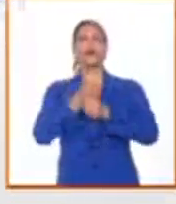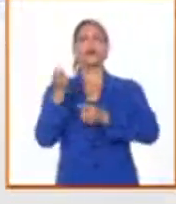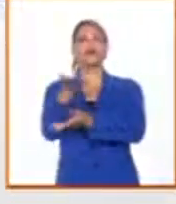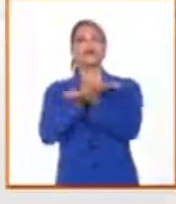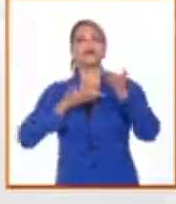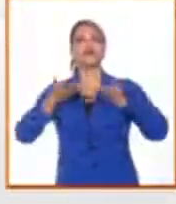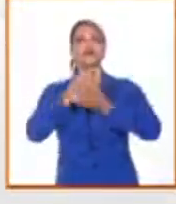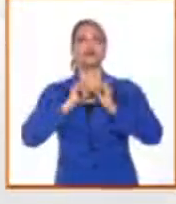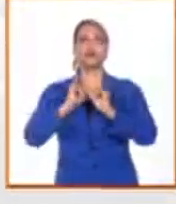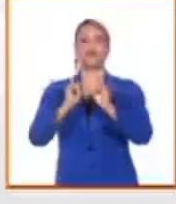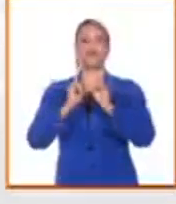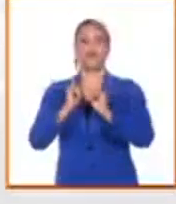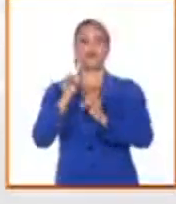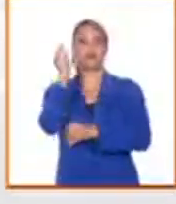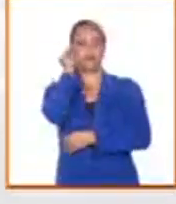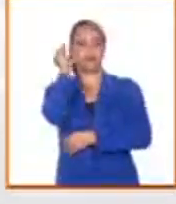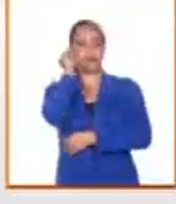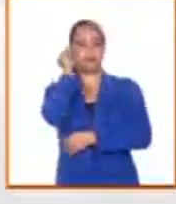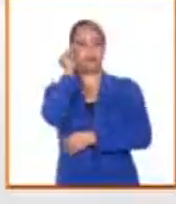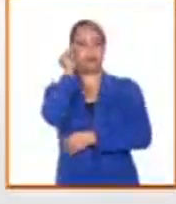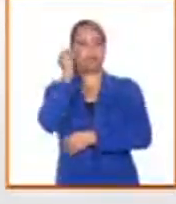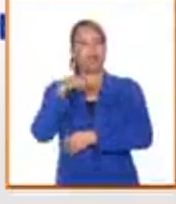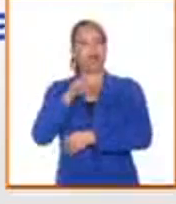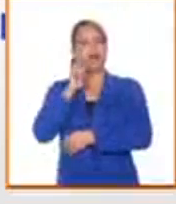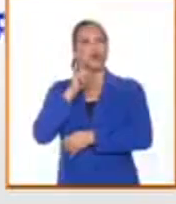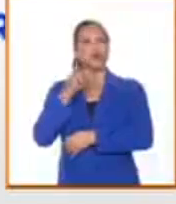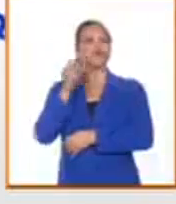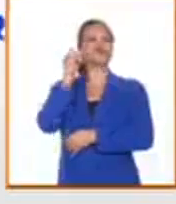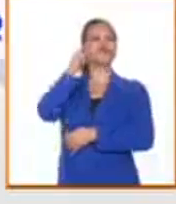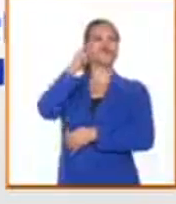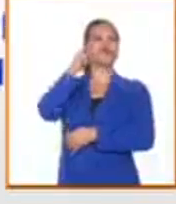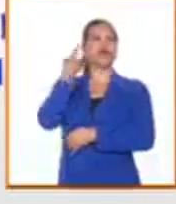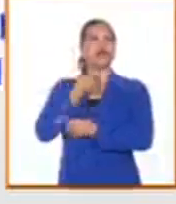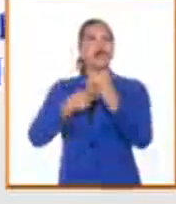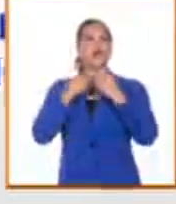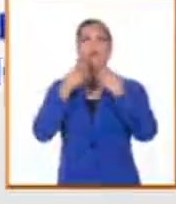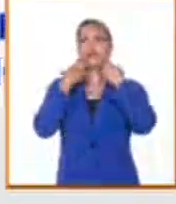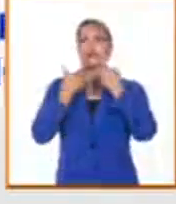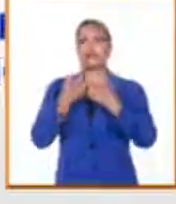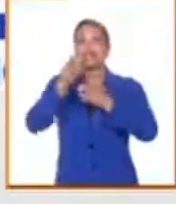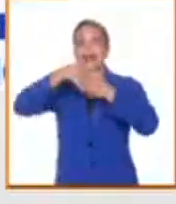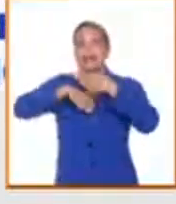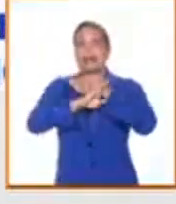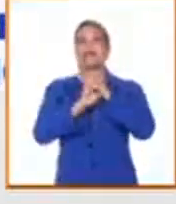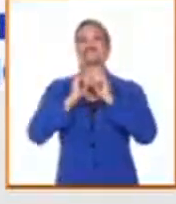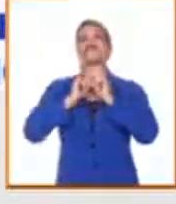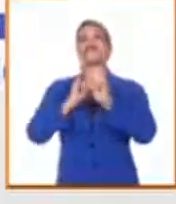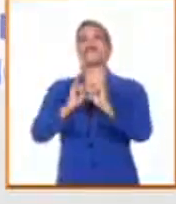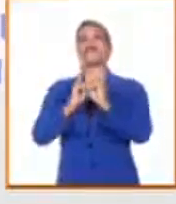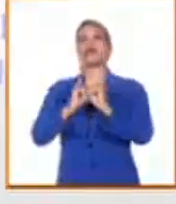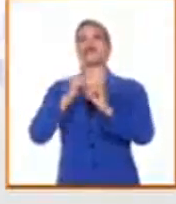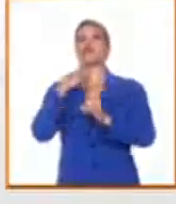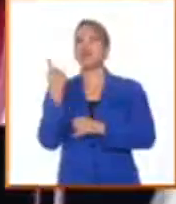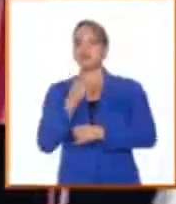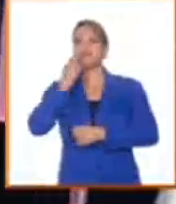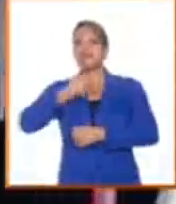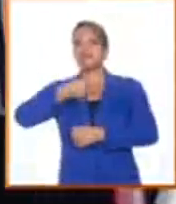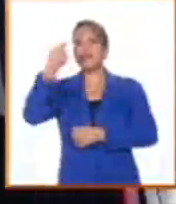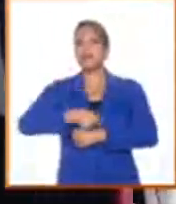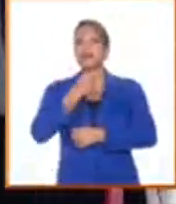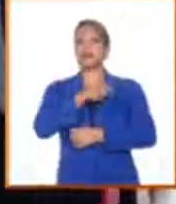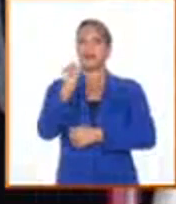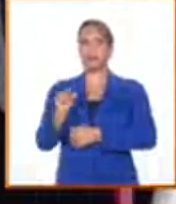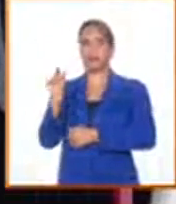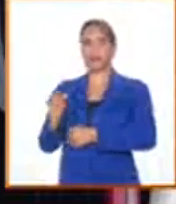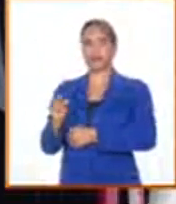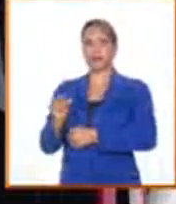y el conocimiento. Interioricemos un detalle que es vital. El acceso a la información es un derecho ciudadano.